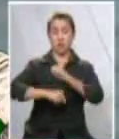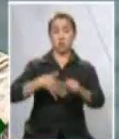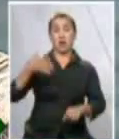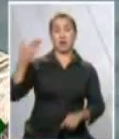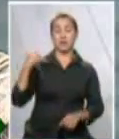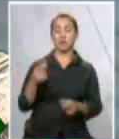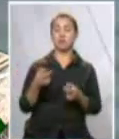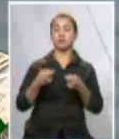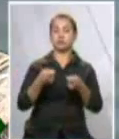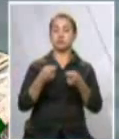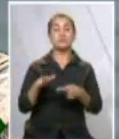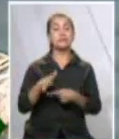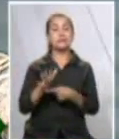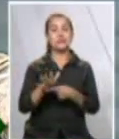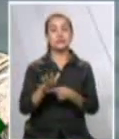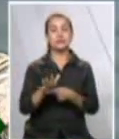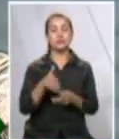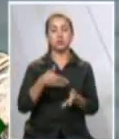15.